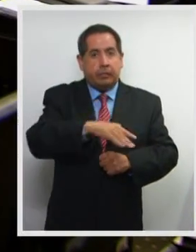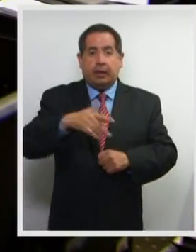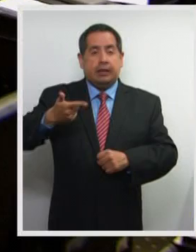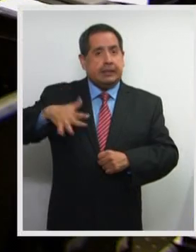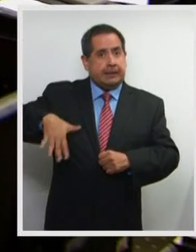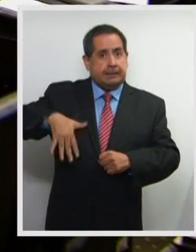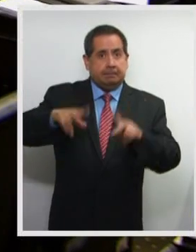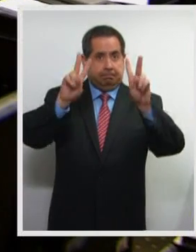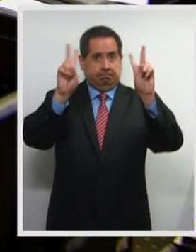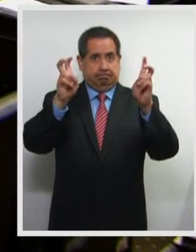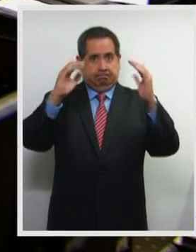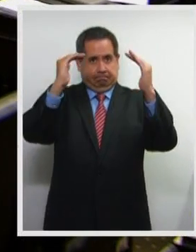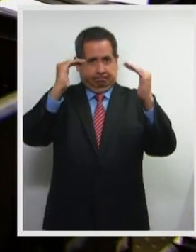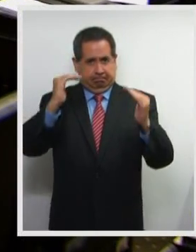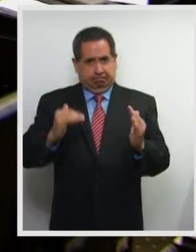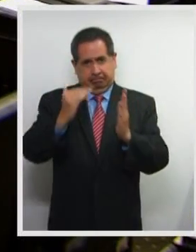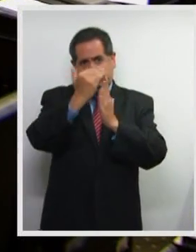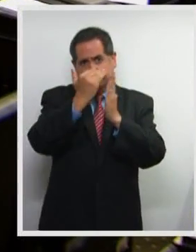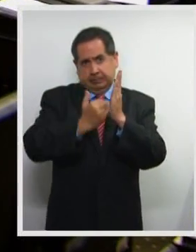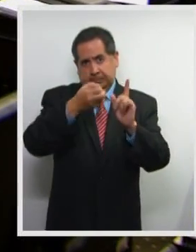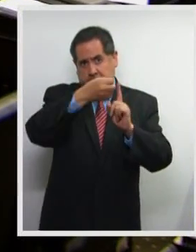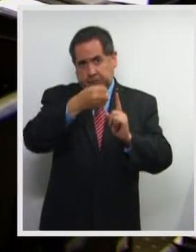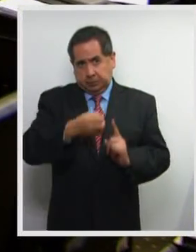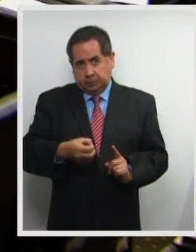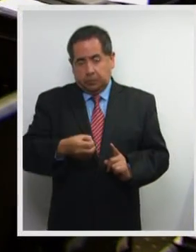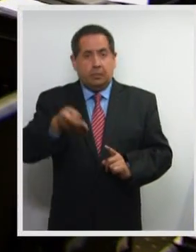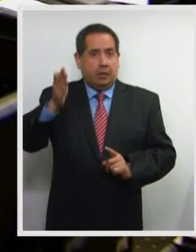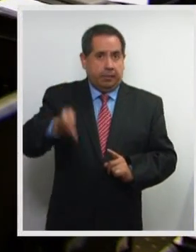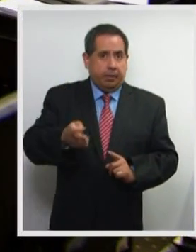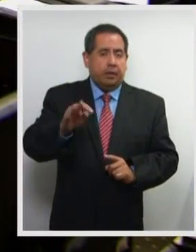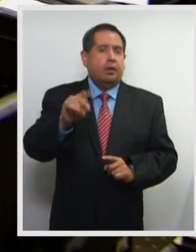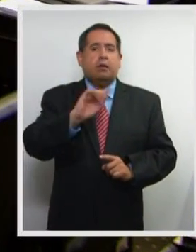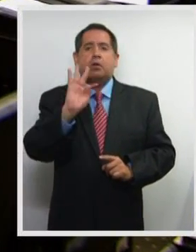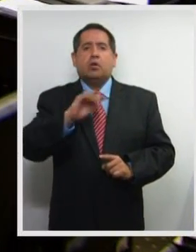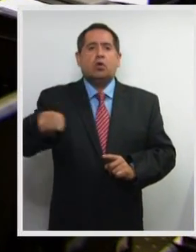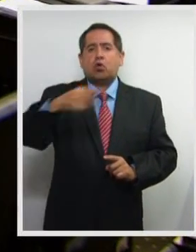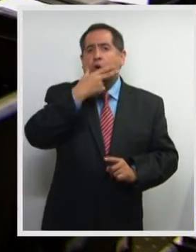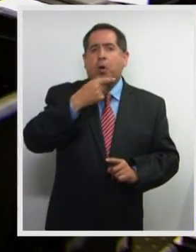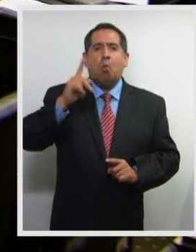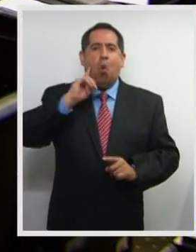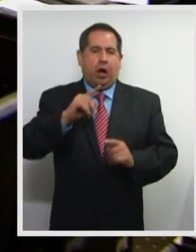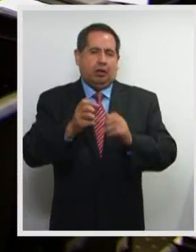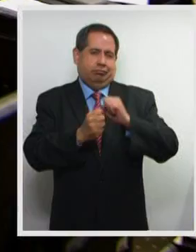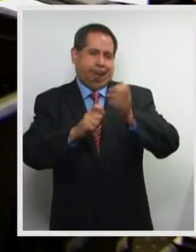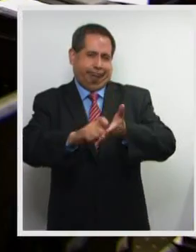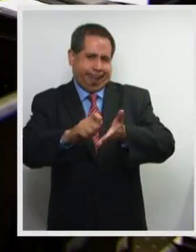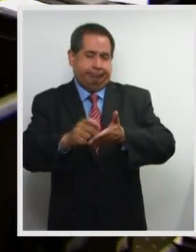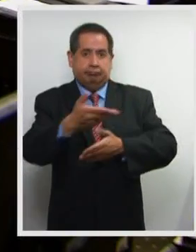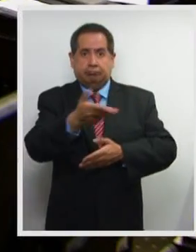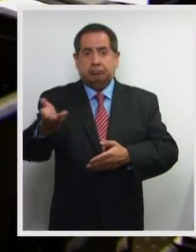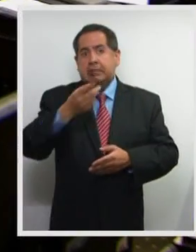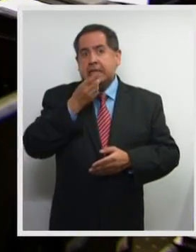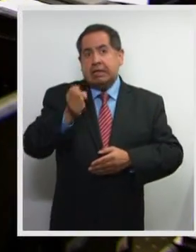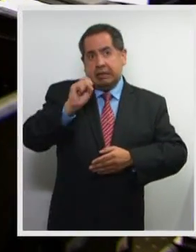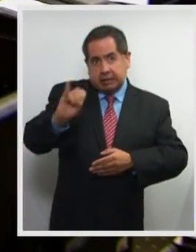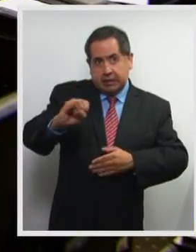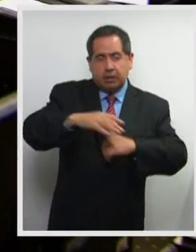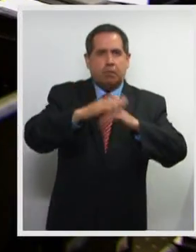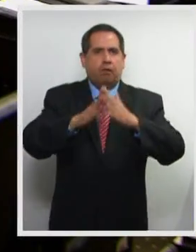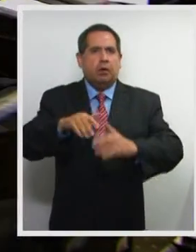aprobarse el orden del día. Las y los constituyentes que estén por la afirmativa, sírvanse